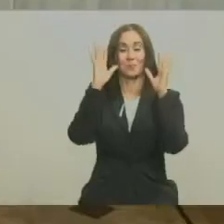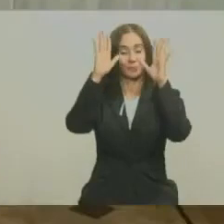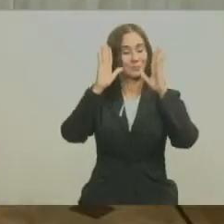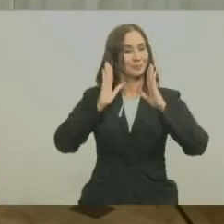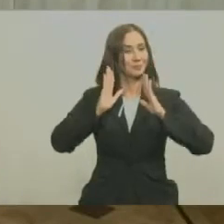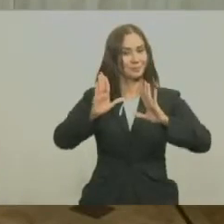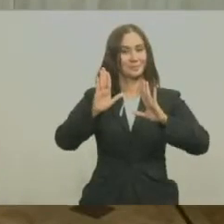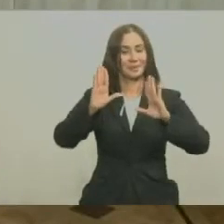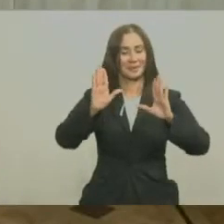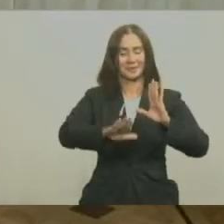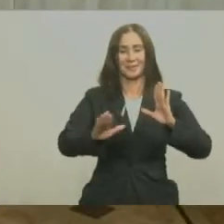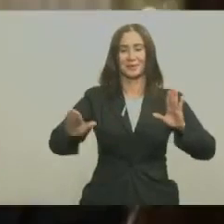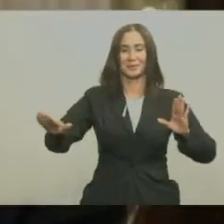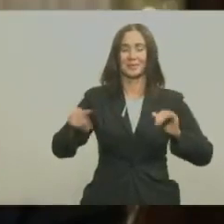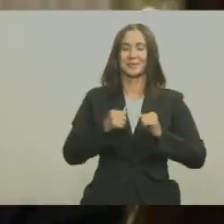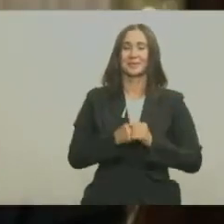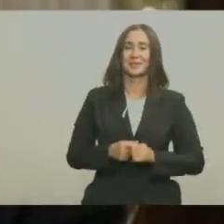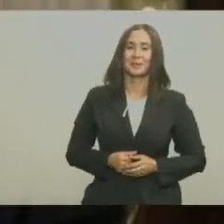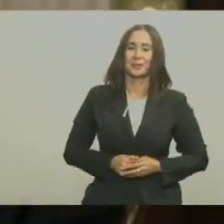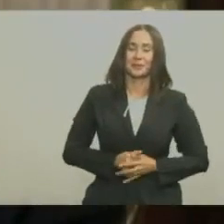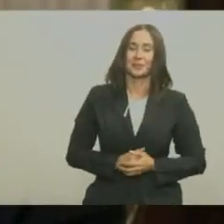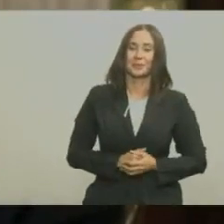chicos.